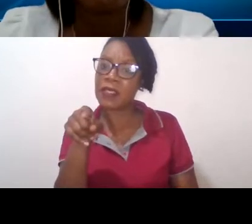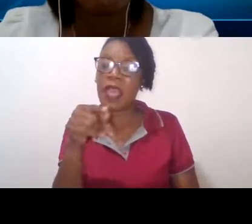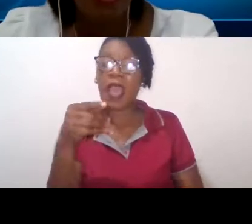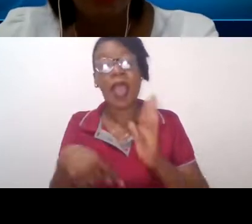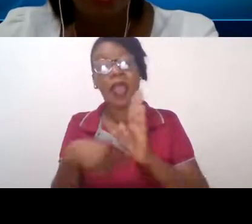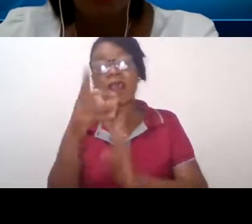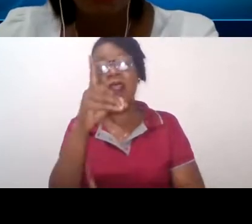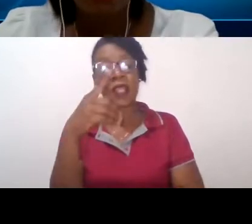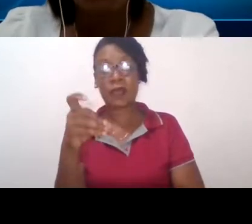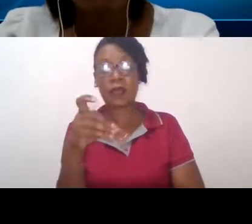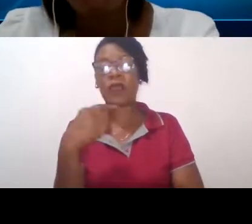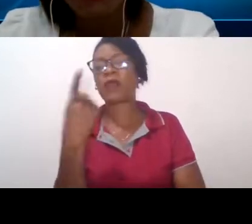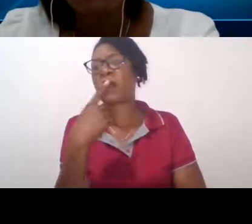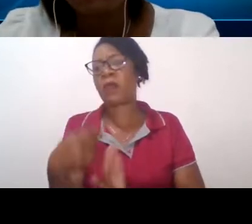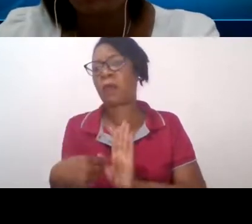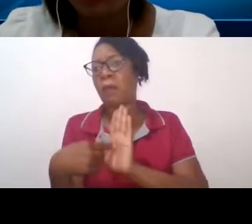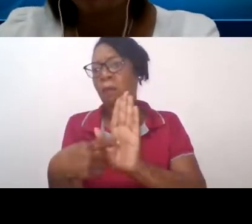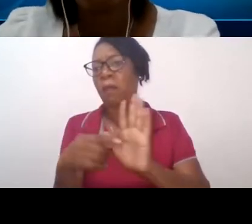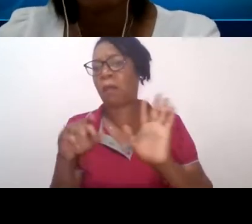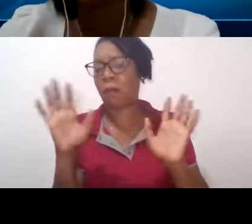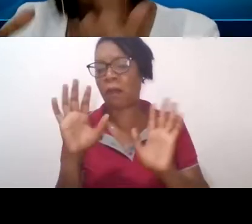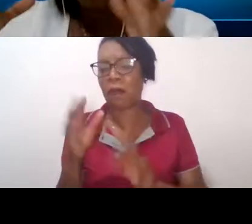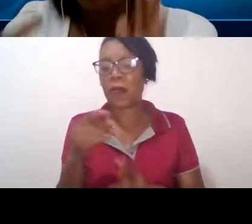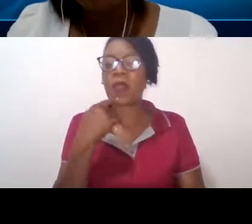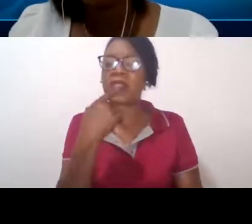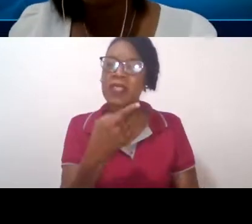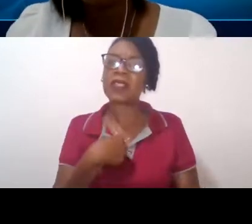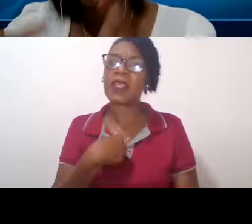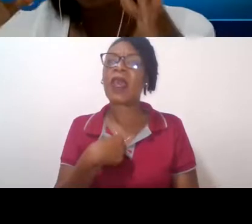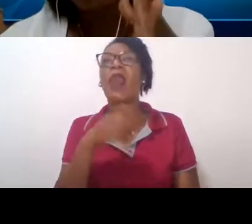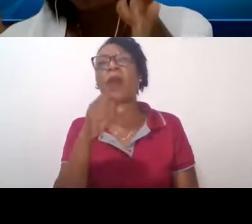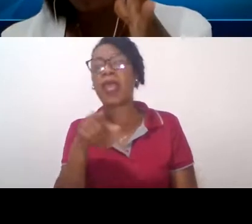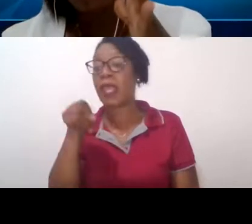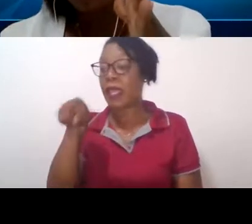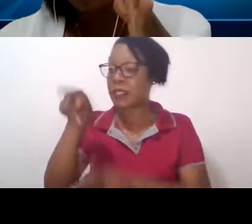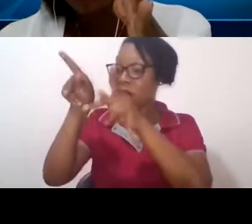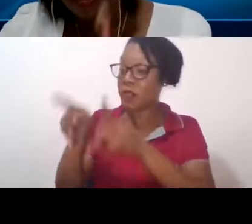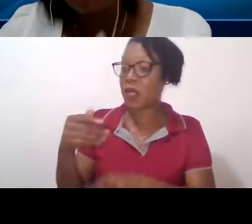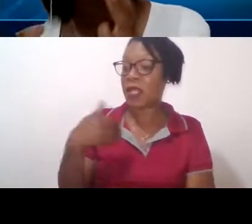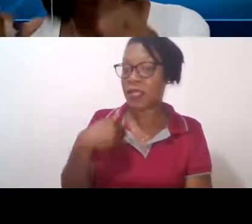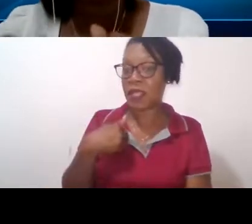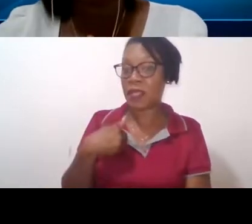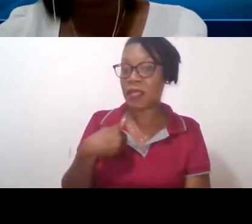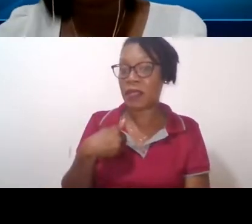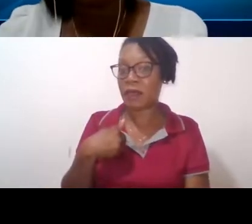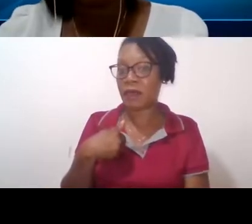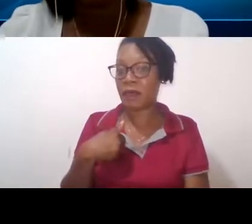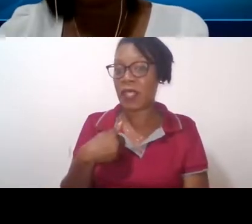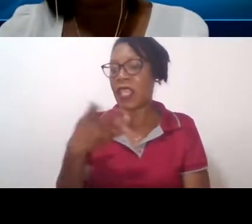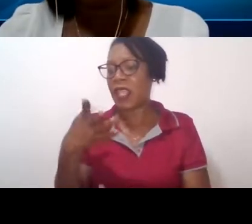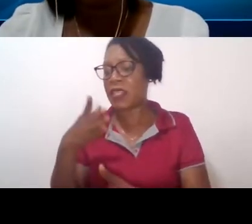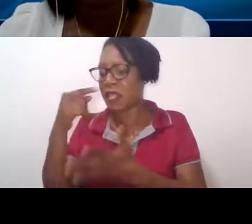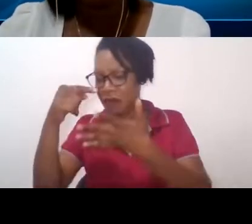solo son referencias que nos dicen, bueno, X persona presenta estas